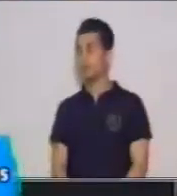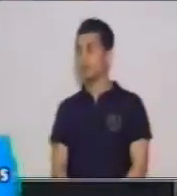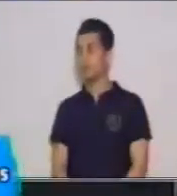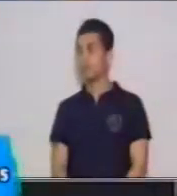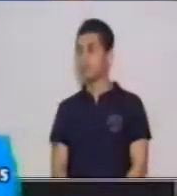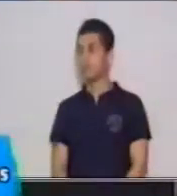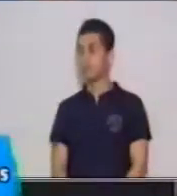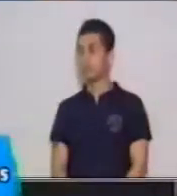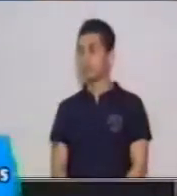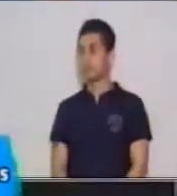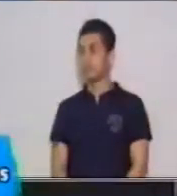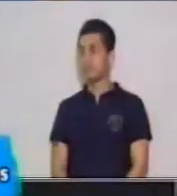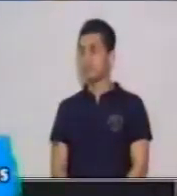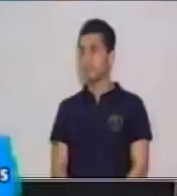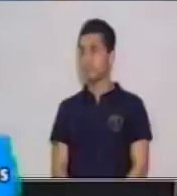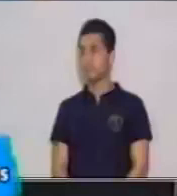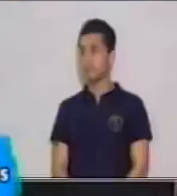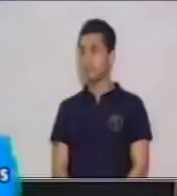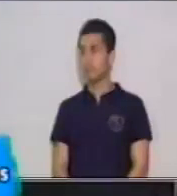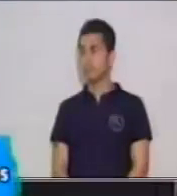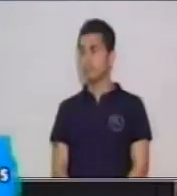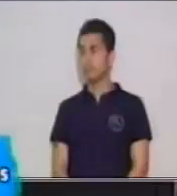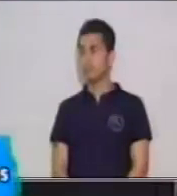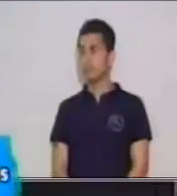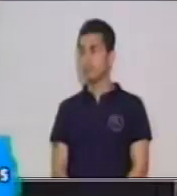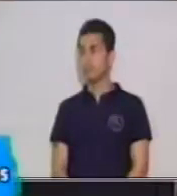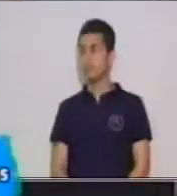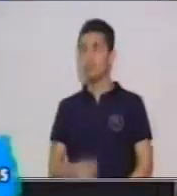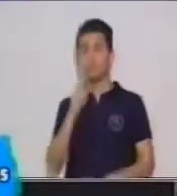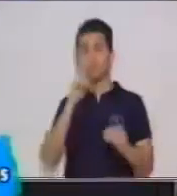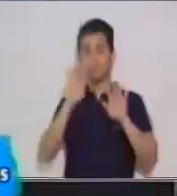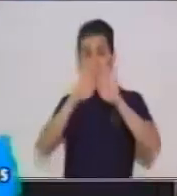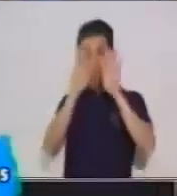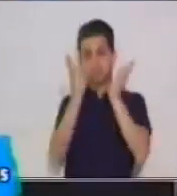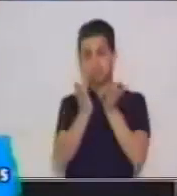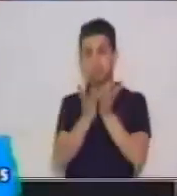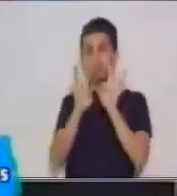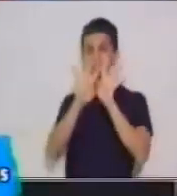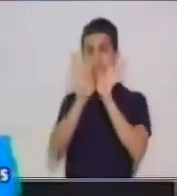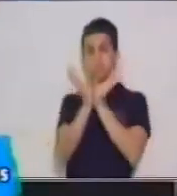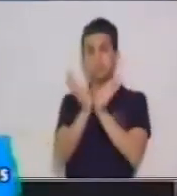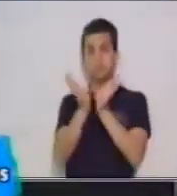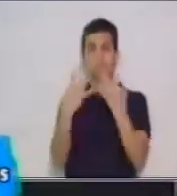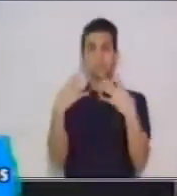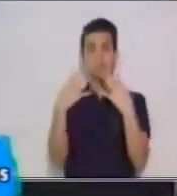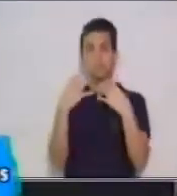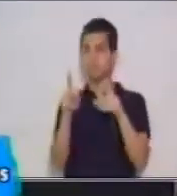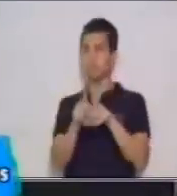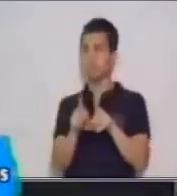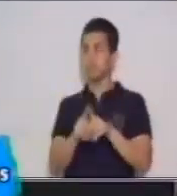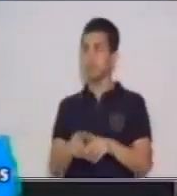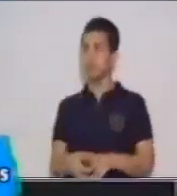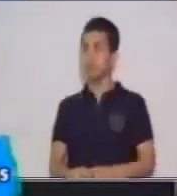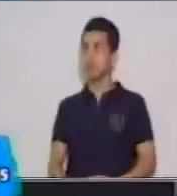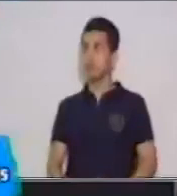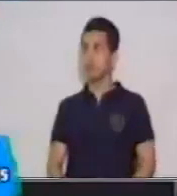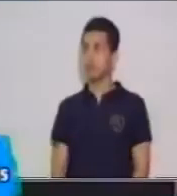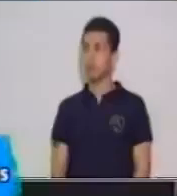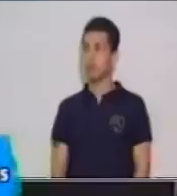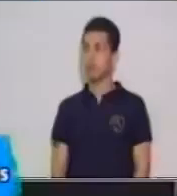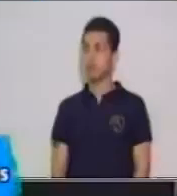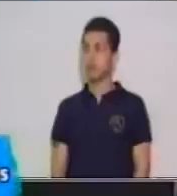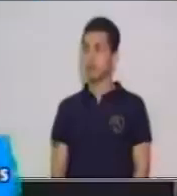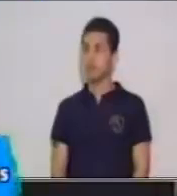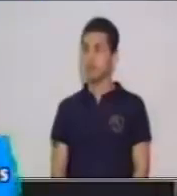Cuando ya hayas terminado, tú lo doblas y te va a quedar de esta forma. Pero también